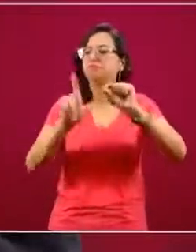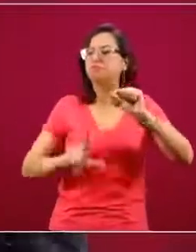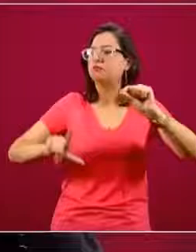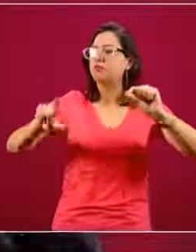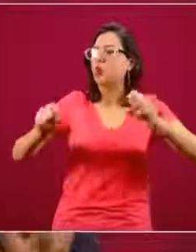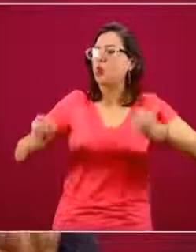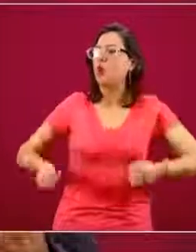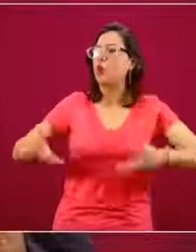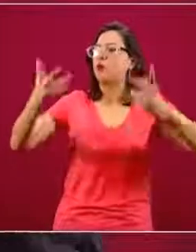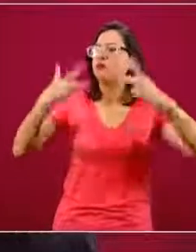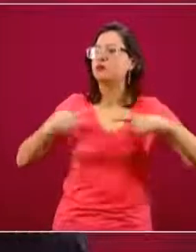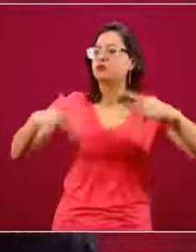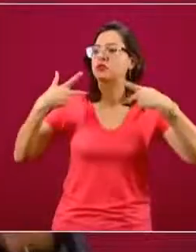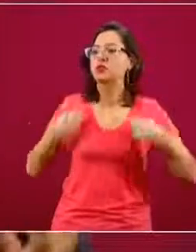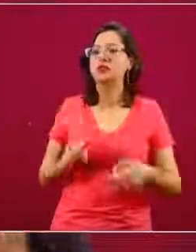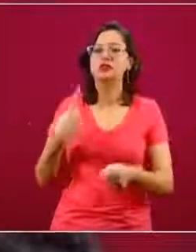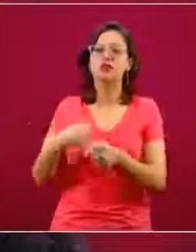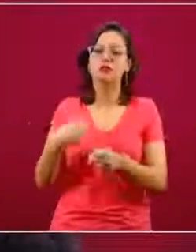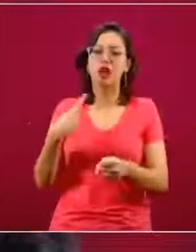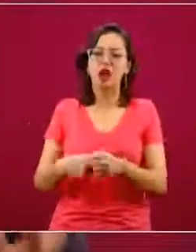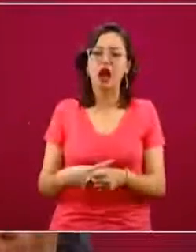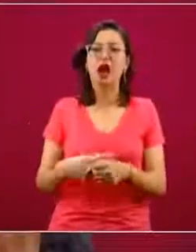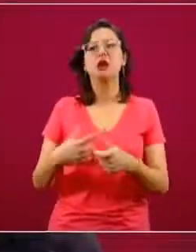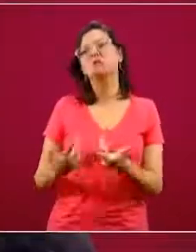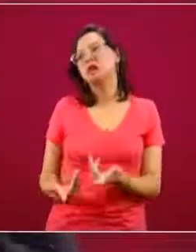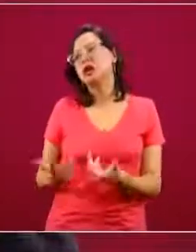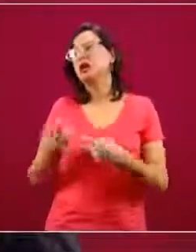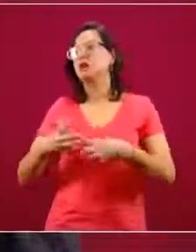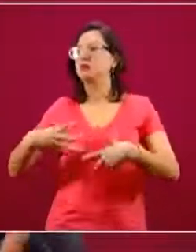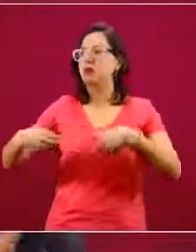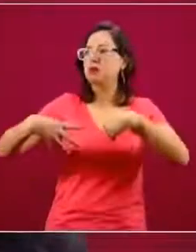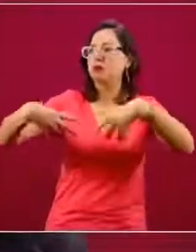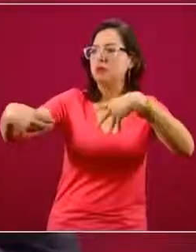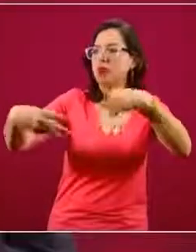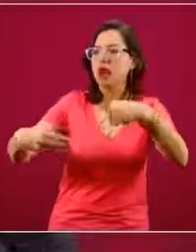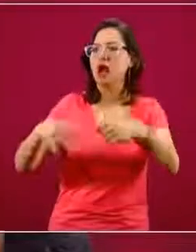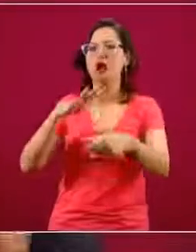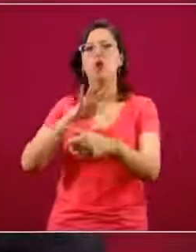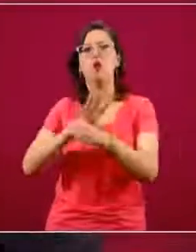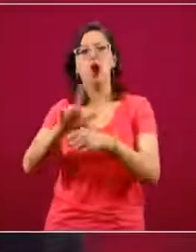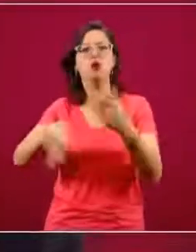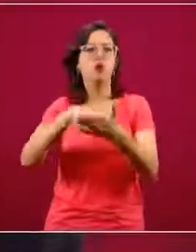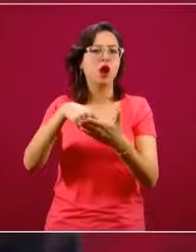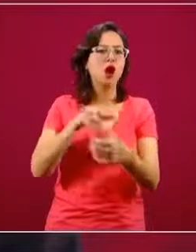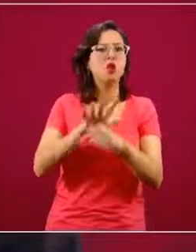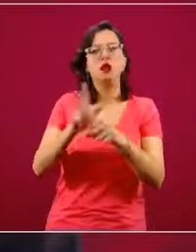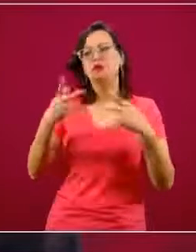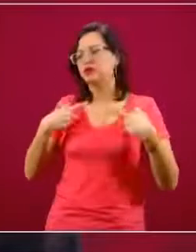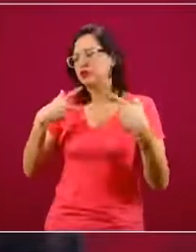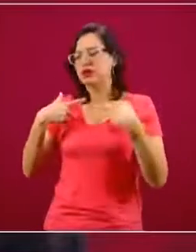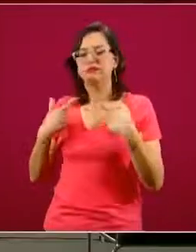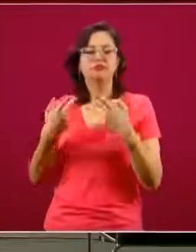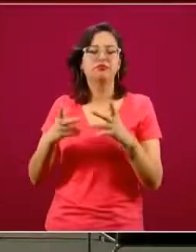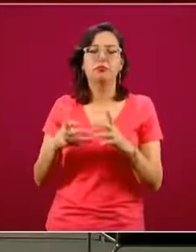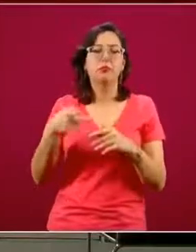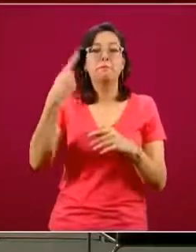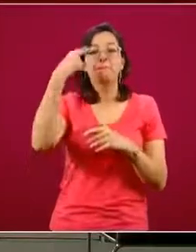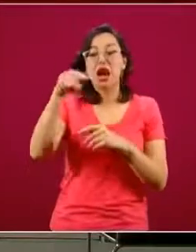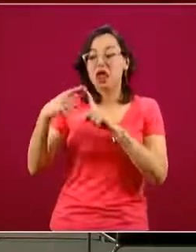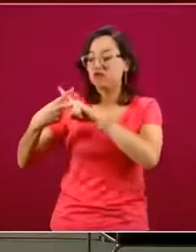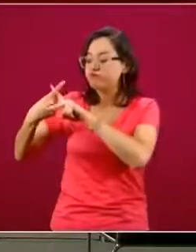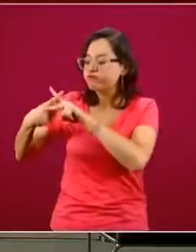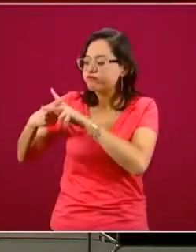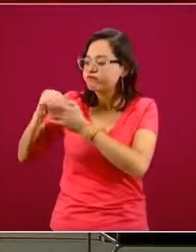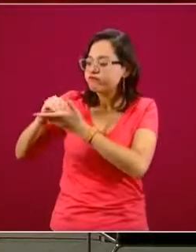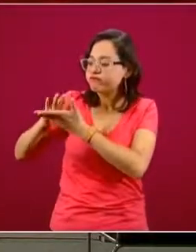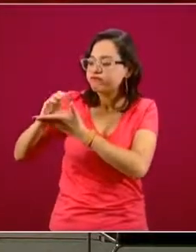de cuánto circula del virus, a qué velocidad, en qué territorios, en qué personas, etcétera, etcétera, etcétera. Entonces, no